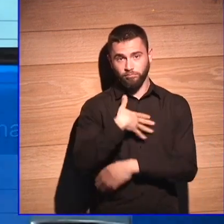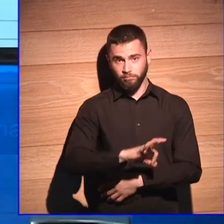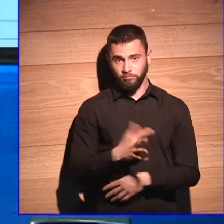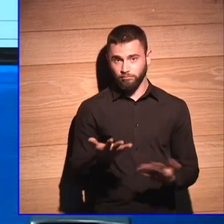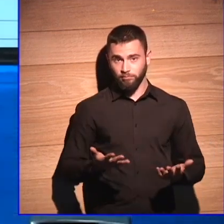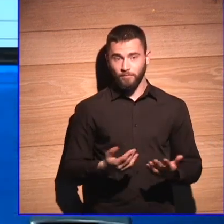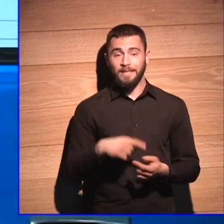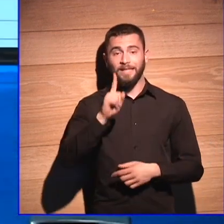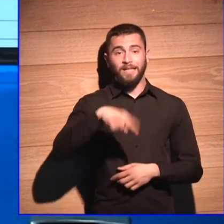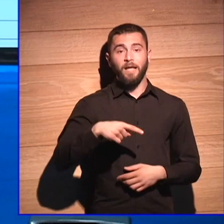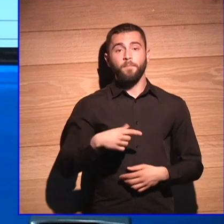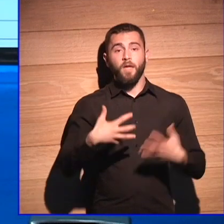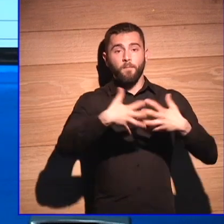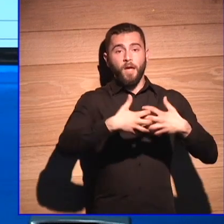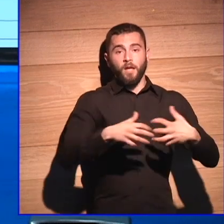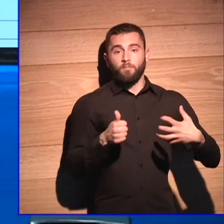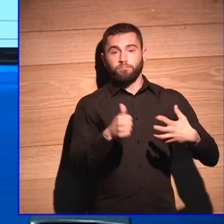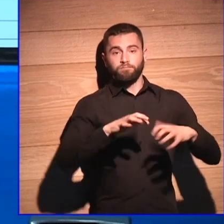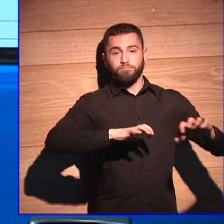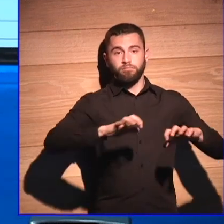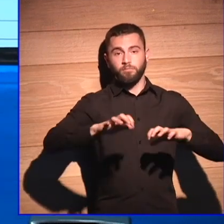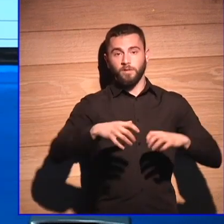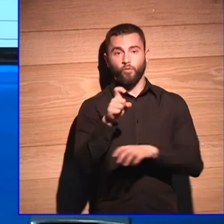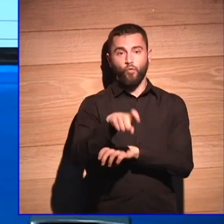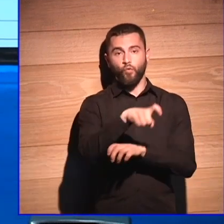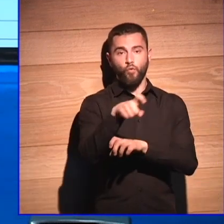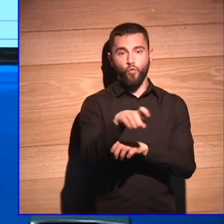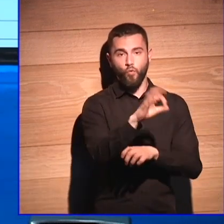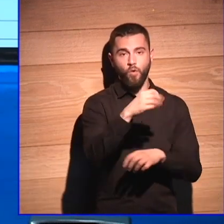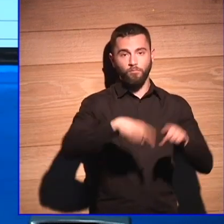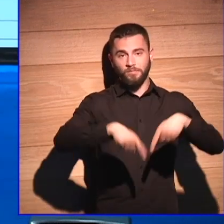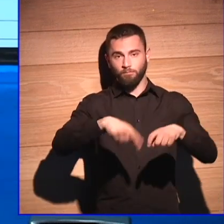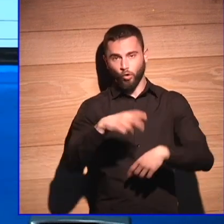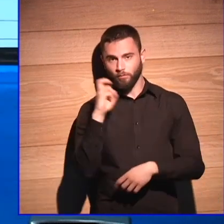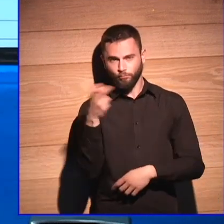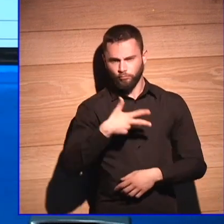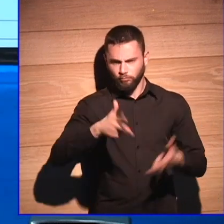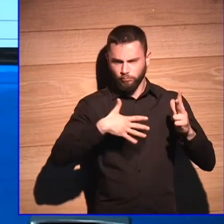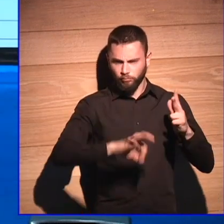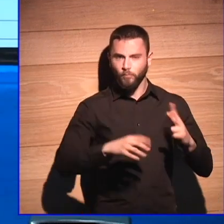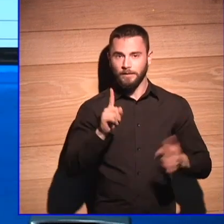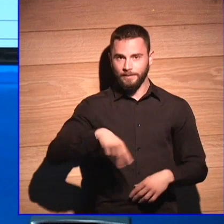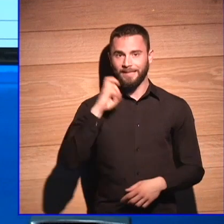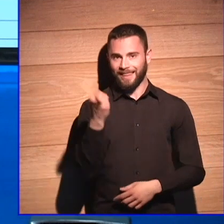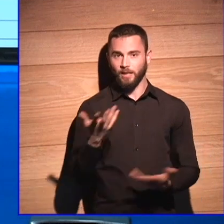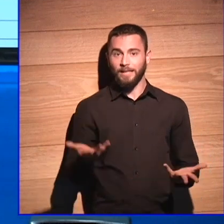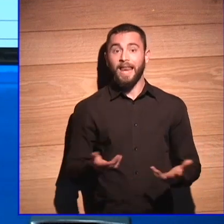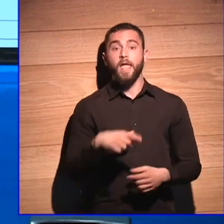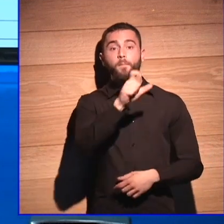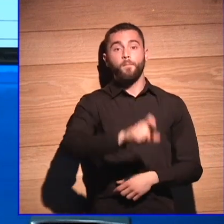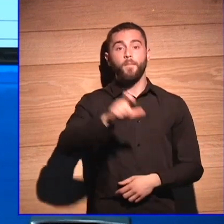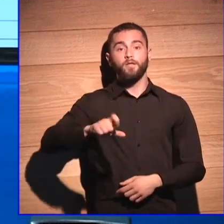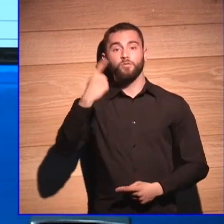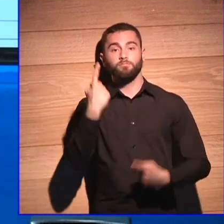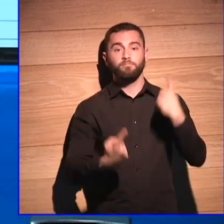podría activar maquinaria, tipo una grúa o un tipo de transporte, etc. Las personas a veces pueden